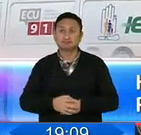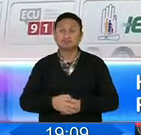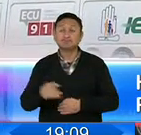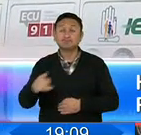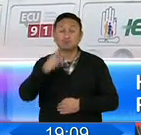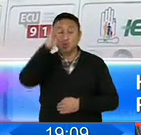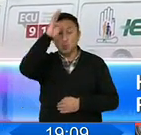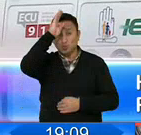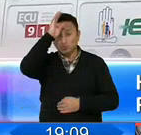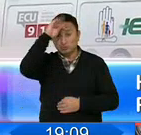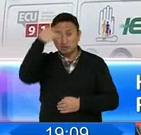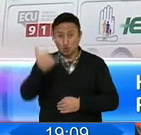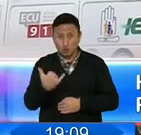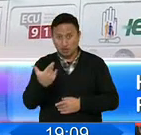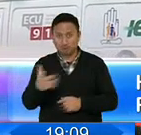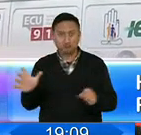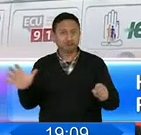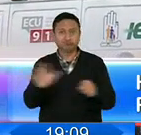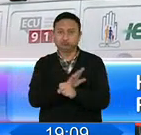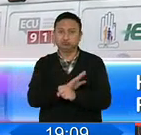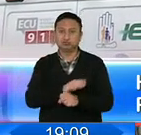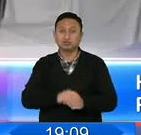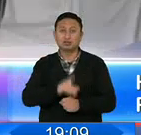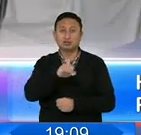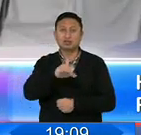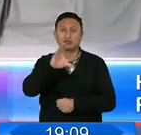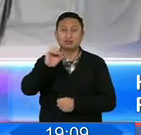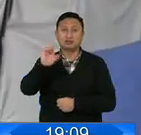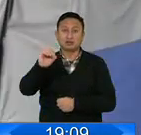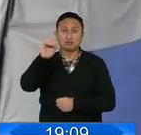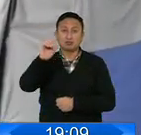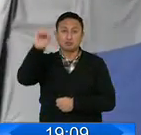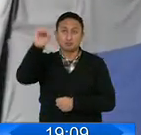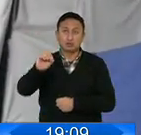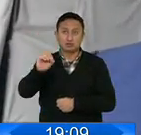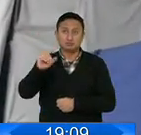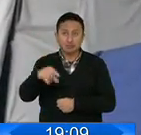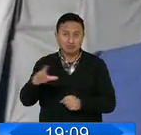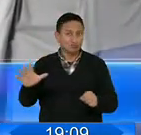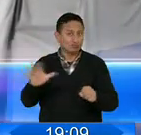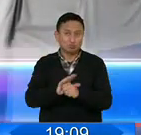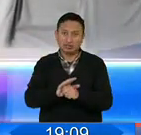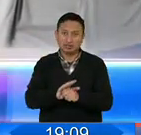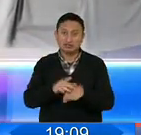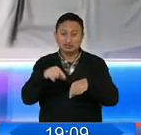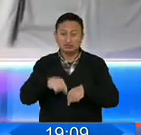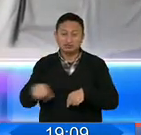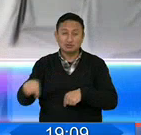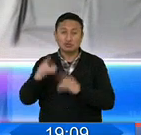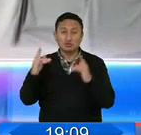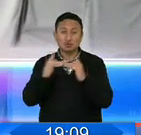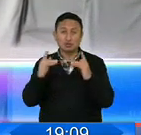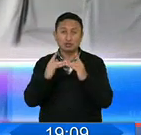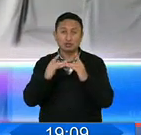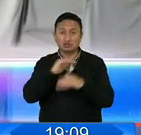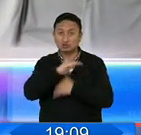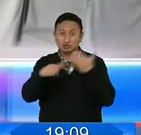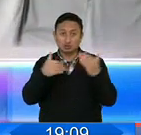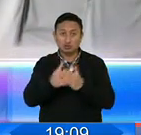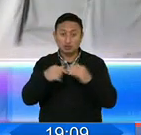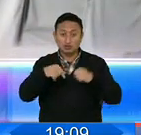se encuentra al 100% de su capacidad. Estamos totalmente llenos, tanto en nuestras camas de hospitalización, que estamos